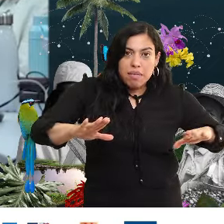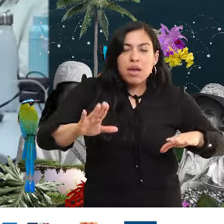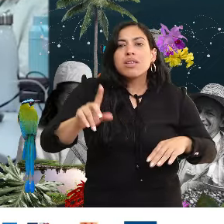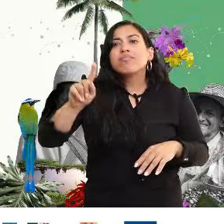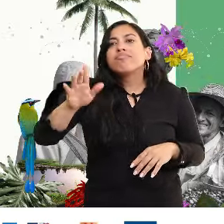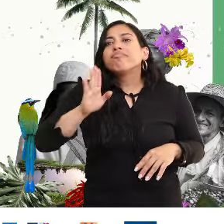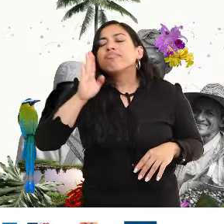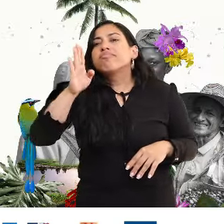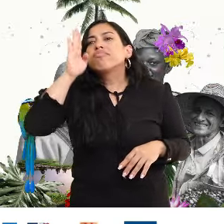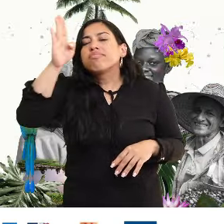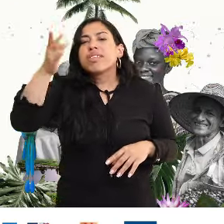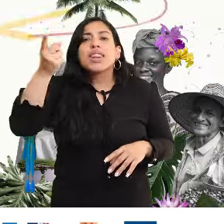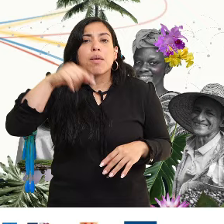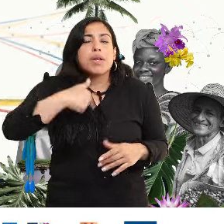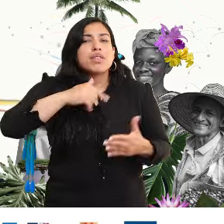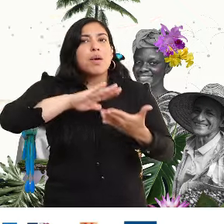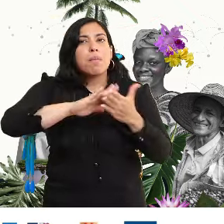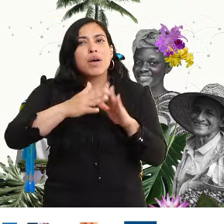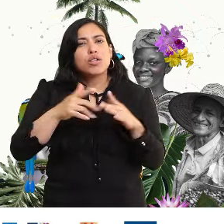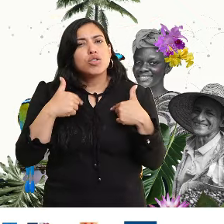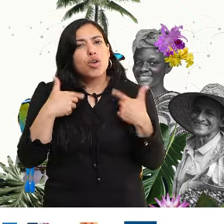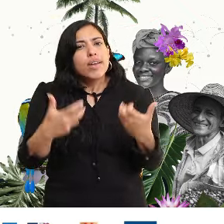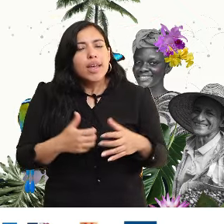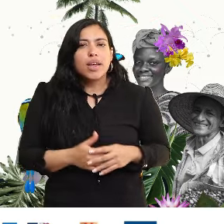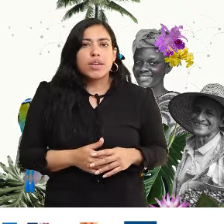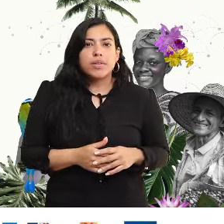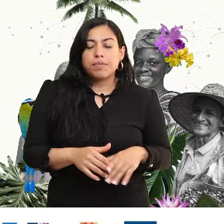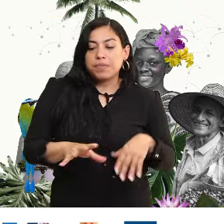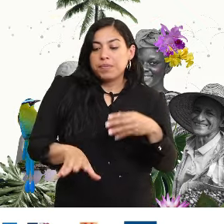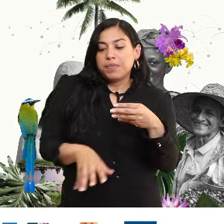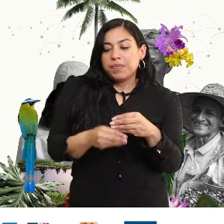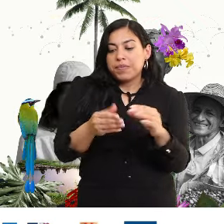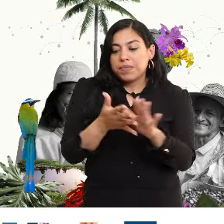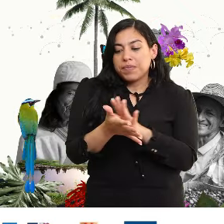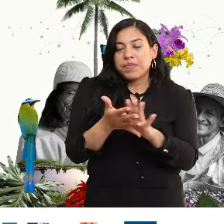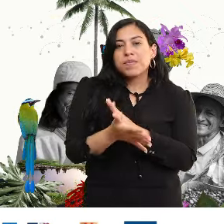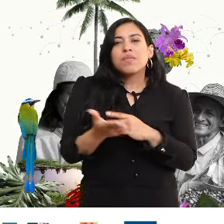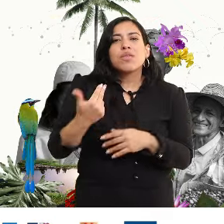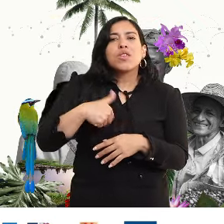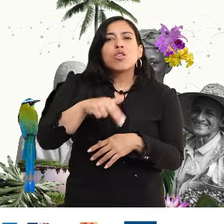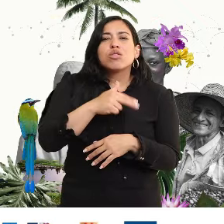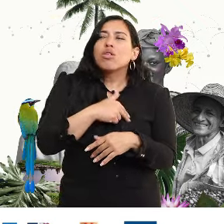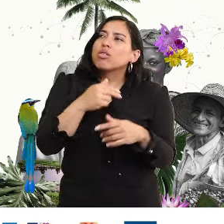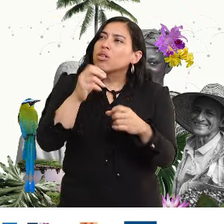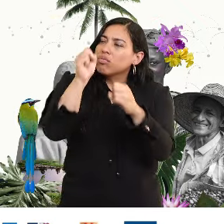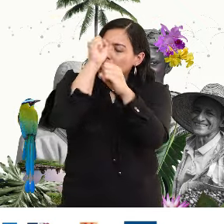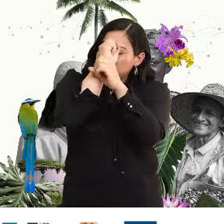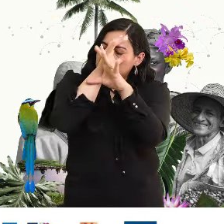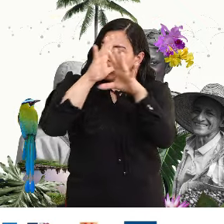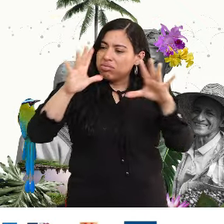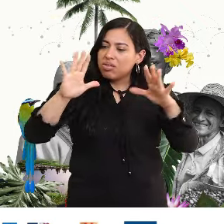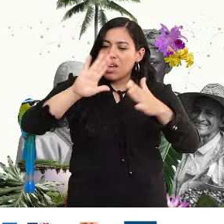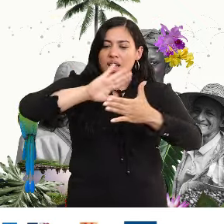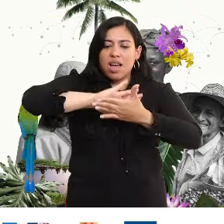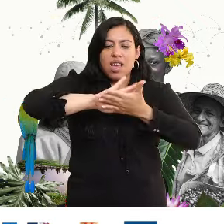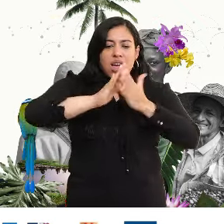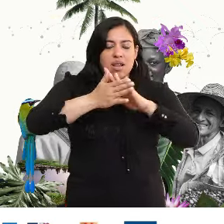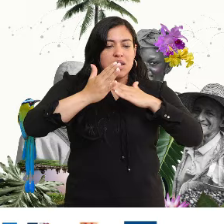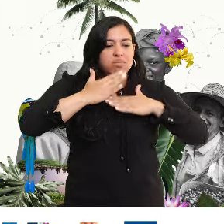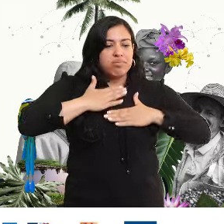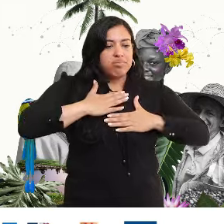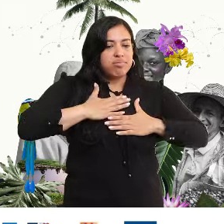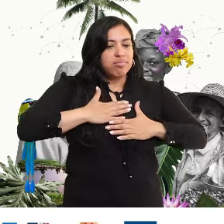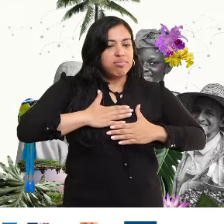las generaciones futuras, de que nosotros adicionalmente logremos encontrar una armonía entre todos, entre